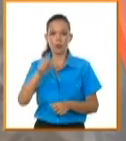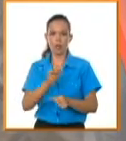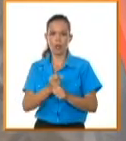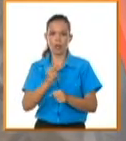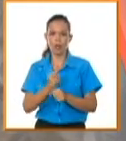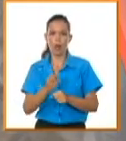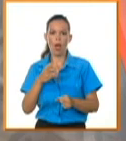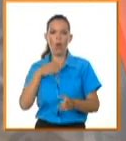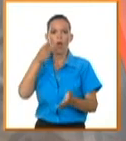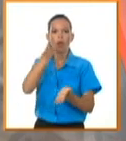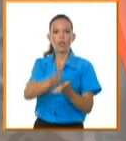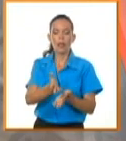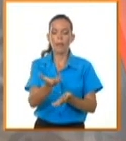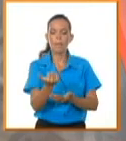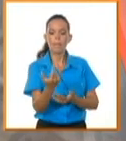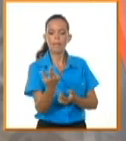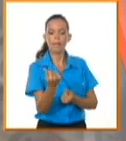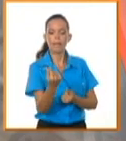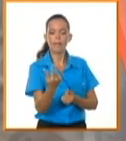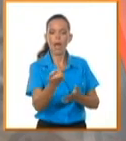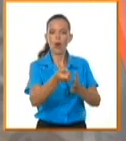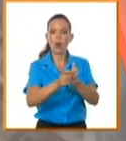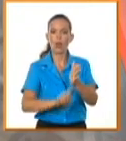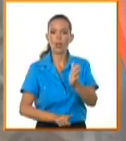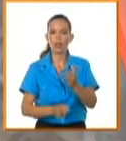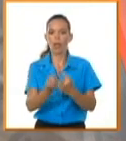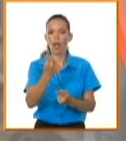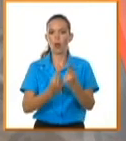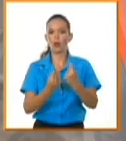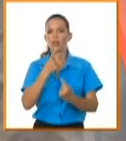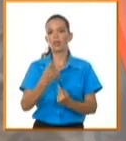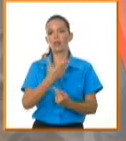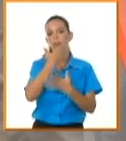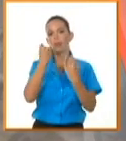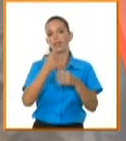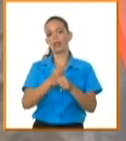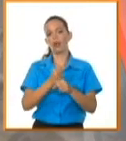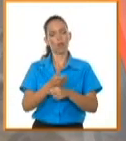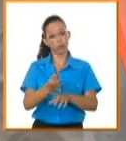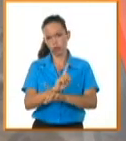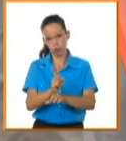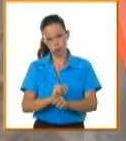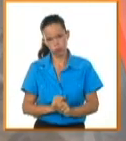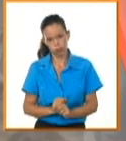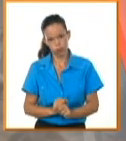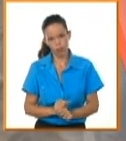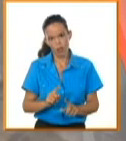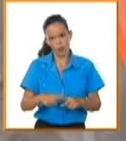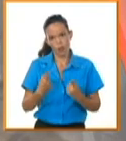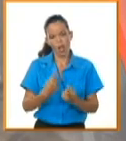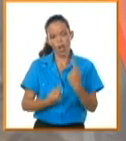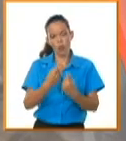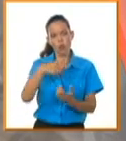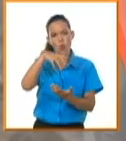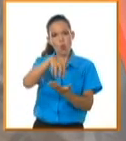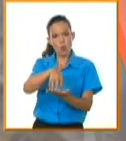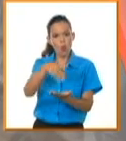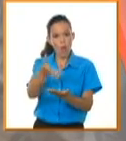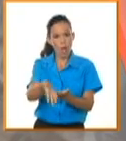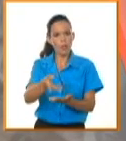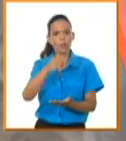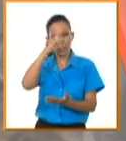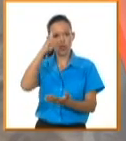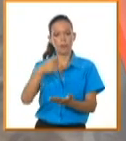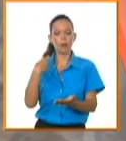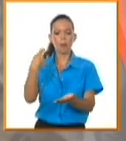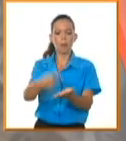tener este este proceso de bancarización yo creo que ya después Sí ya hay que reconocer la banca remota yo